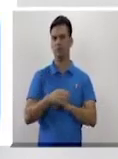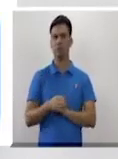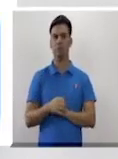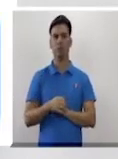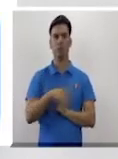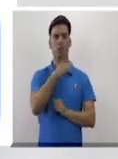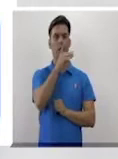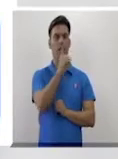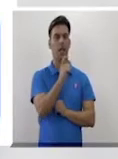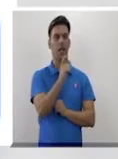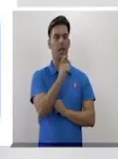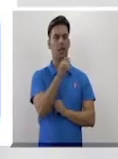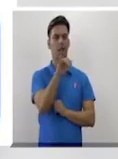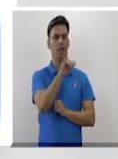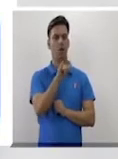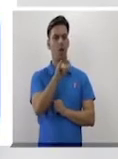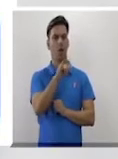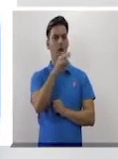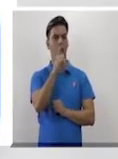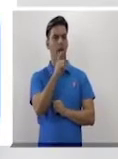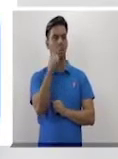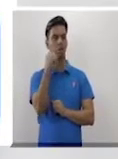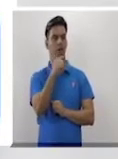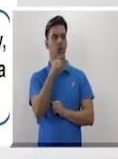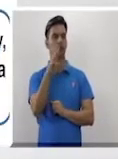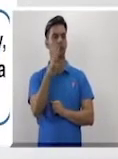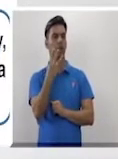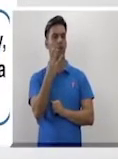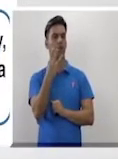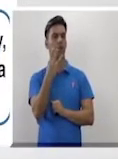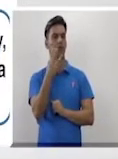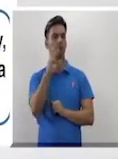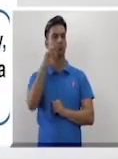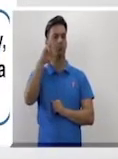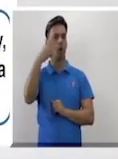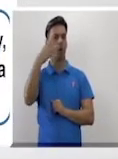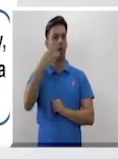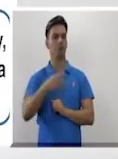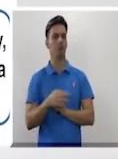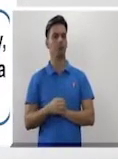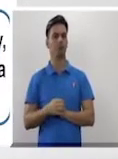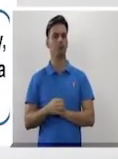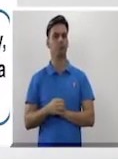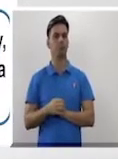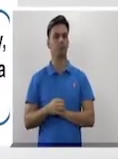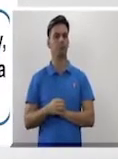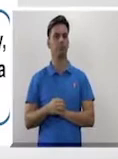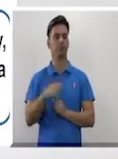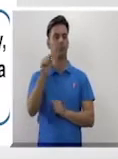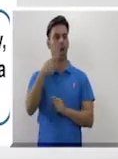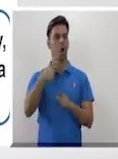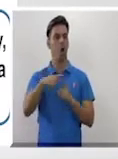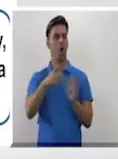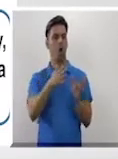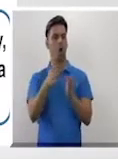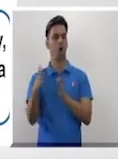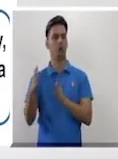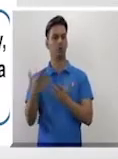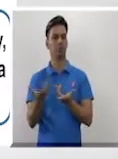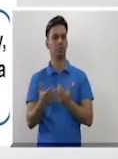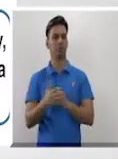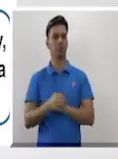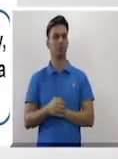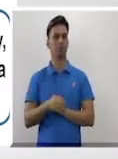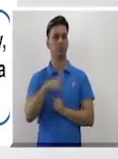X menos 3 elevado al cuadrado. Vamos a ver la segunda representación. Ahora esta